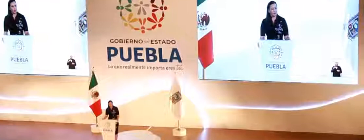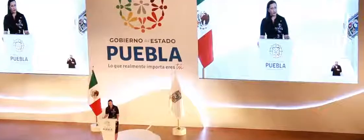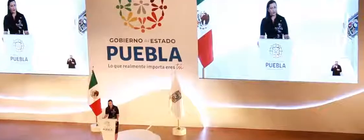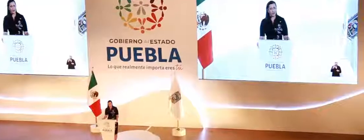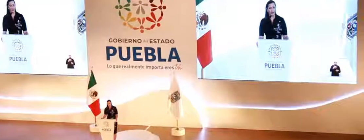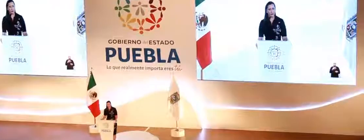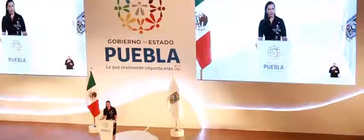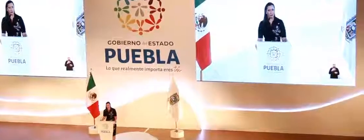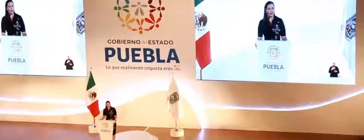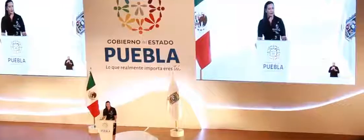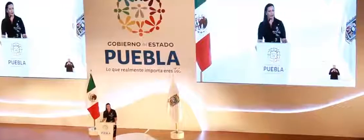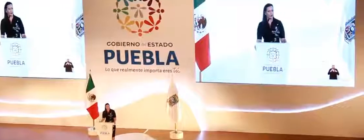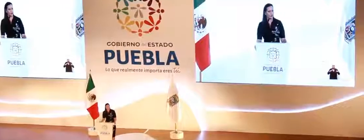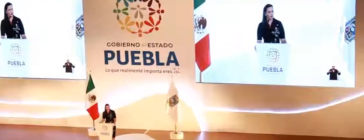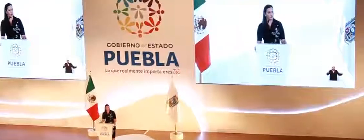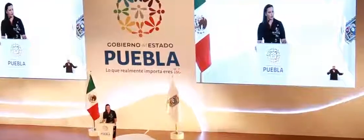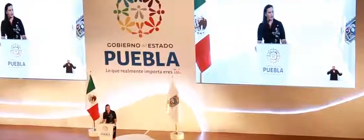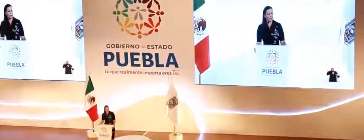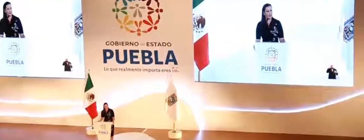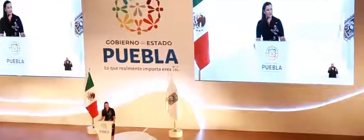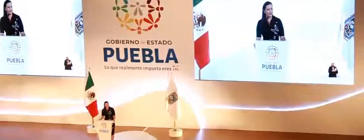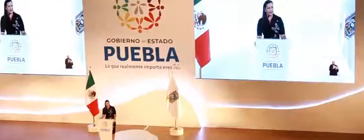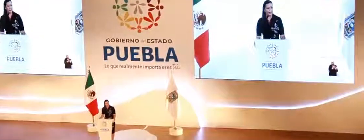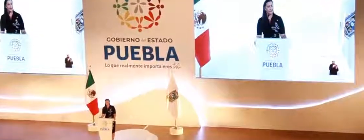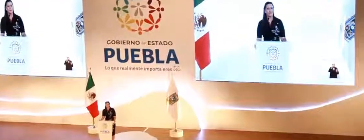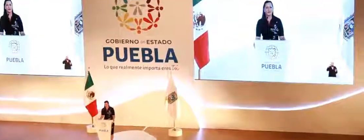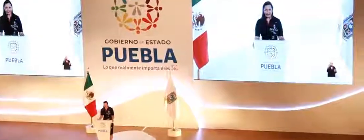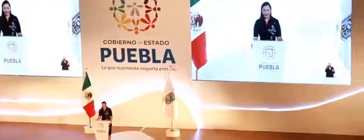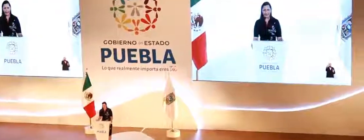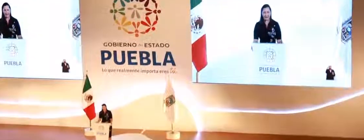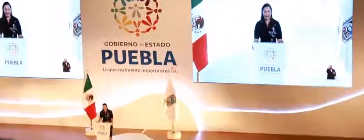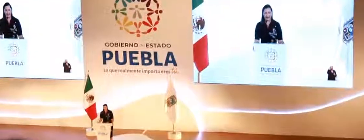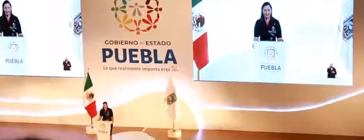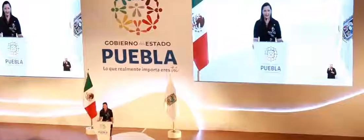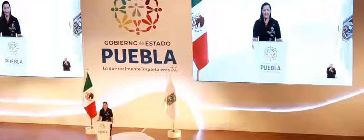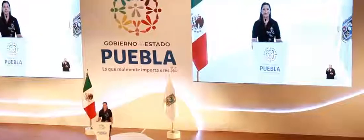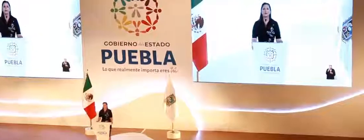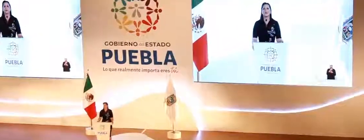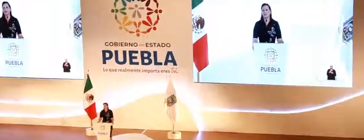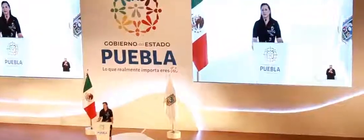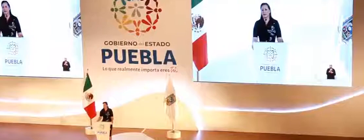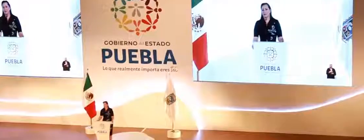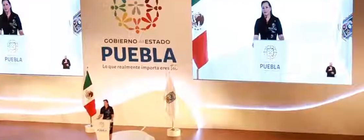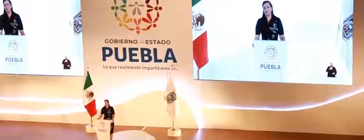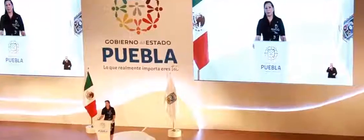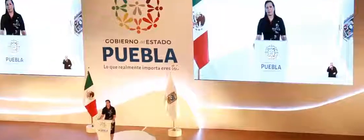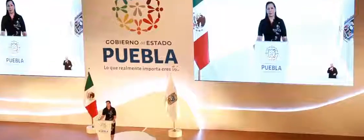el proyecto ejecutivo para la construcción de la universidad de la tercera